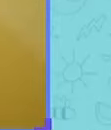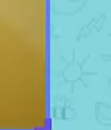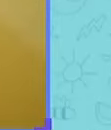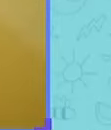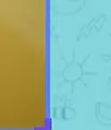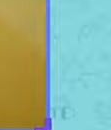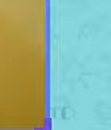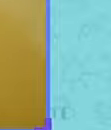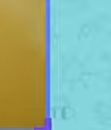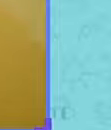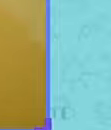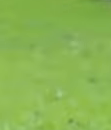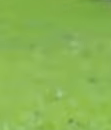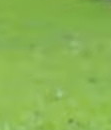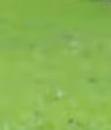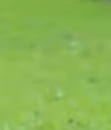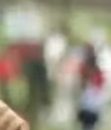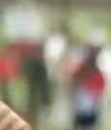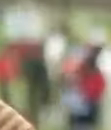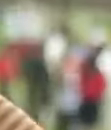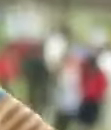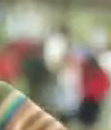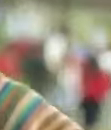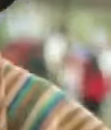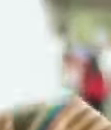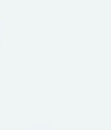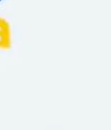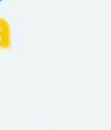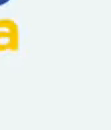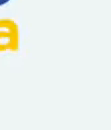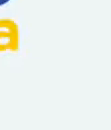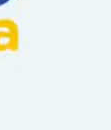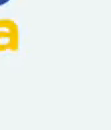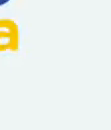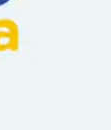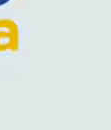www.radionacional.com.pe. Con Aprendo en Casa, crecemos contigo.